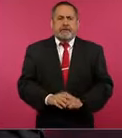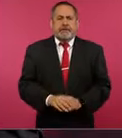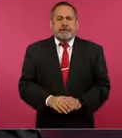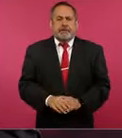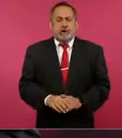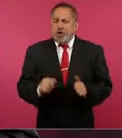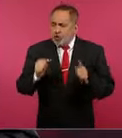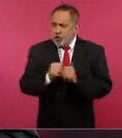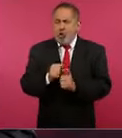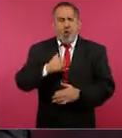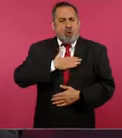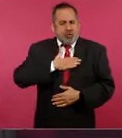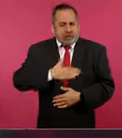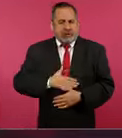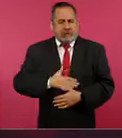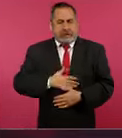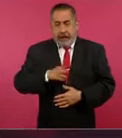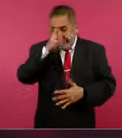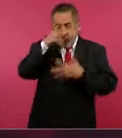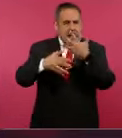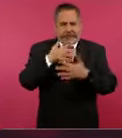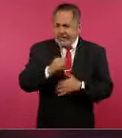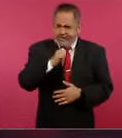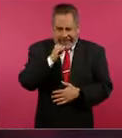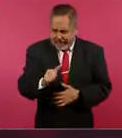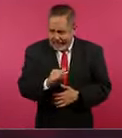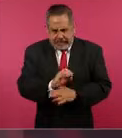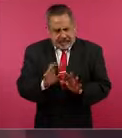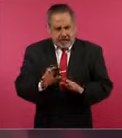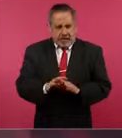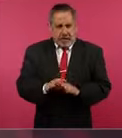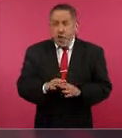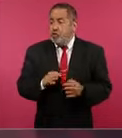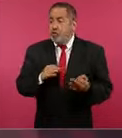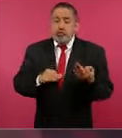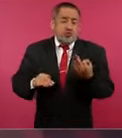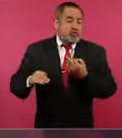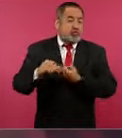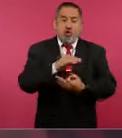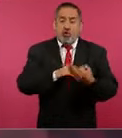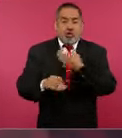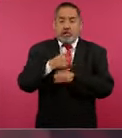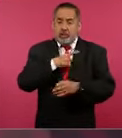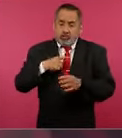con justicia, sin violencia, y lo tenemos que hacer todos,